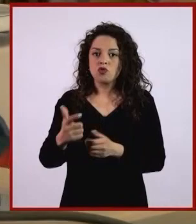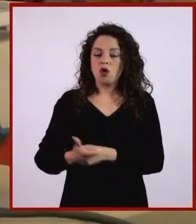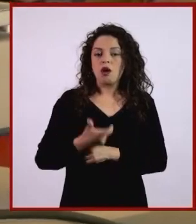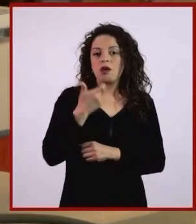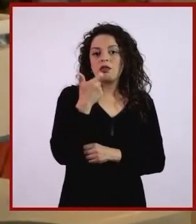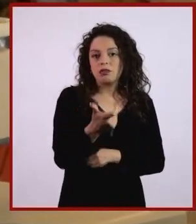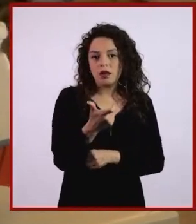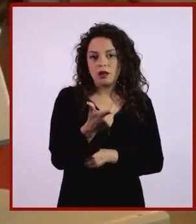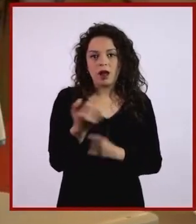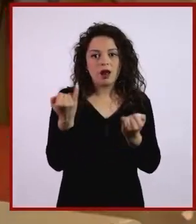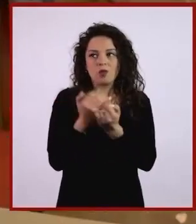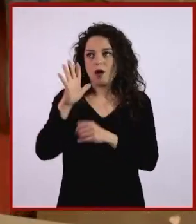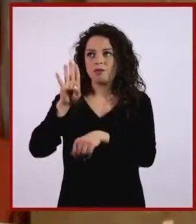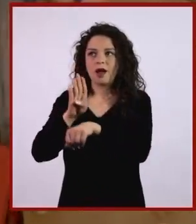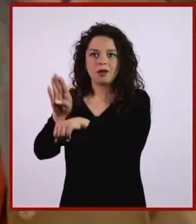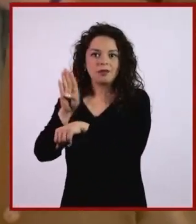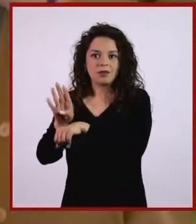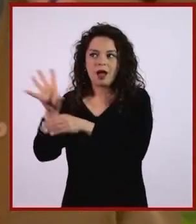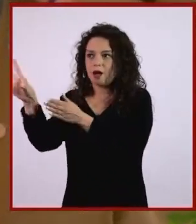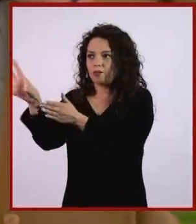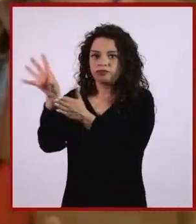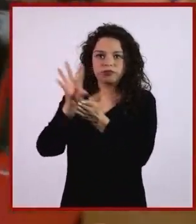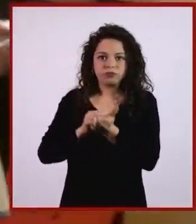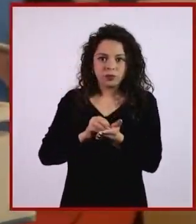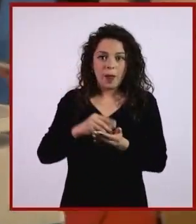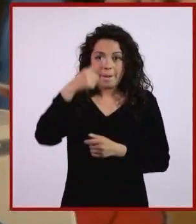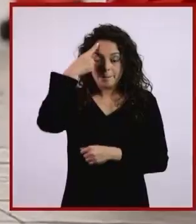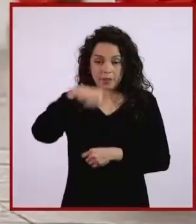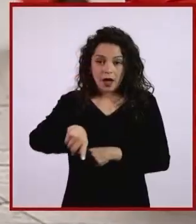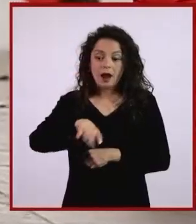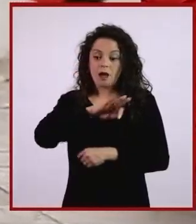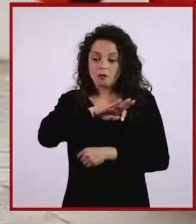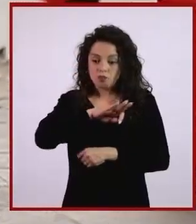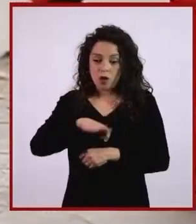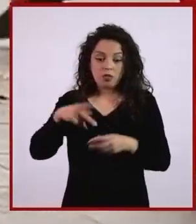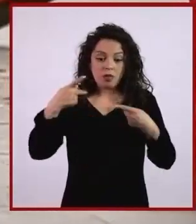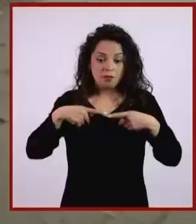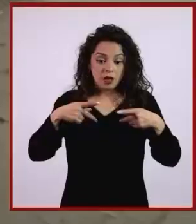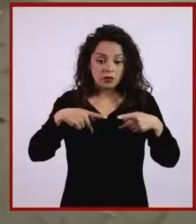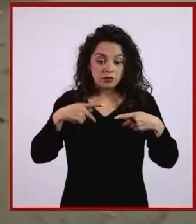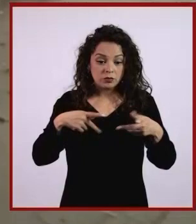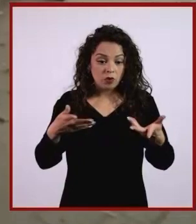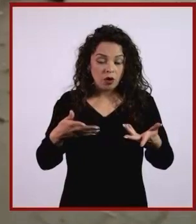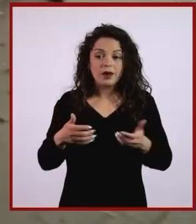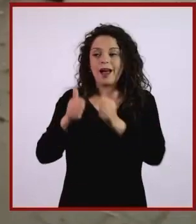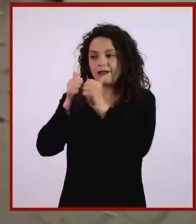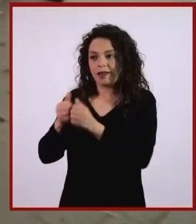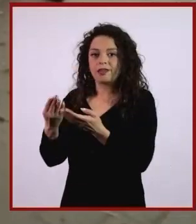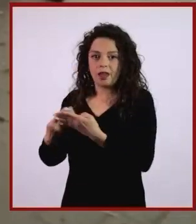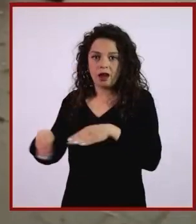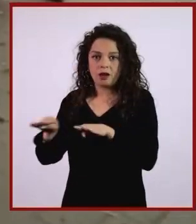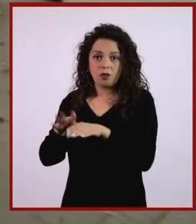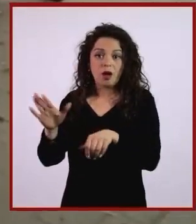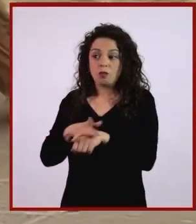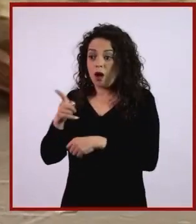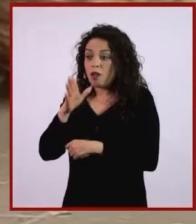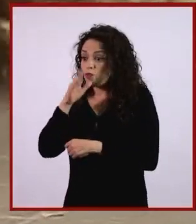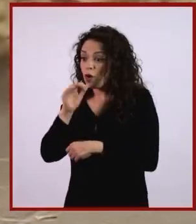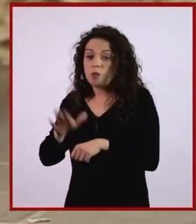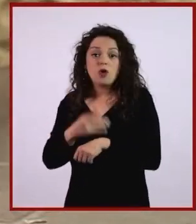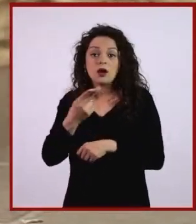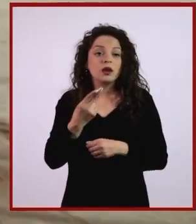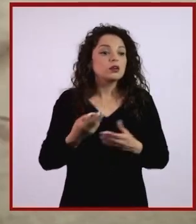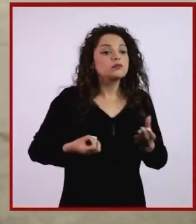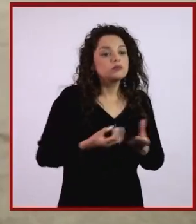el brasileño, que hubiera permitido que todas esas personas que no podían salir, más bien que no podían quedarse en casa porque tenían que ir a buscar el sustento